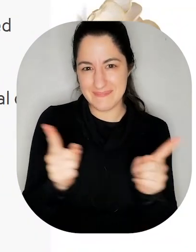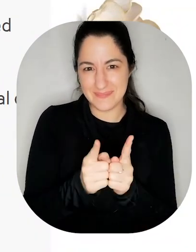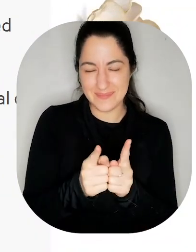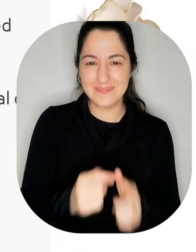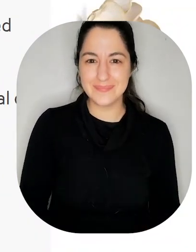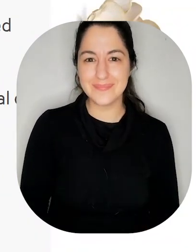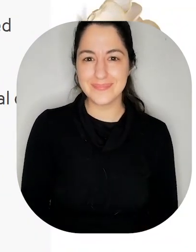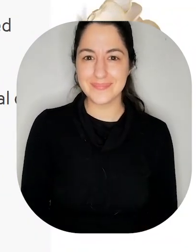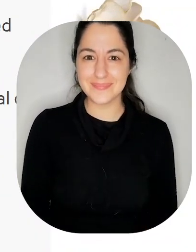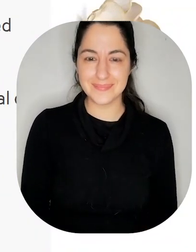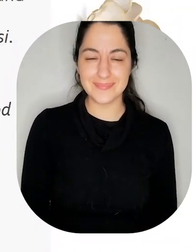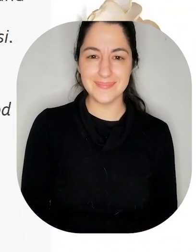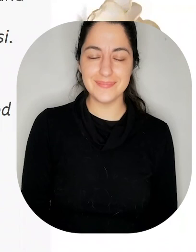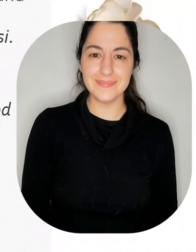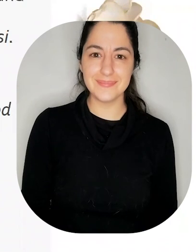tiempo.